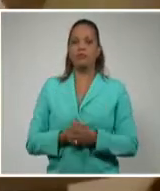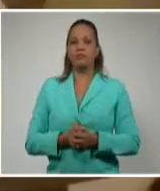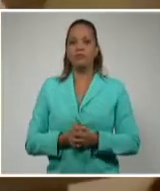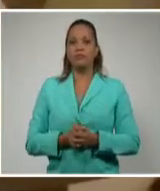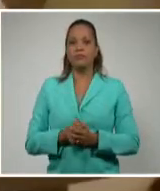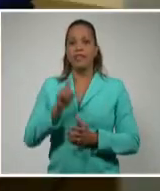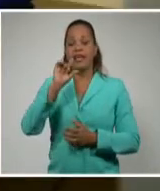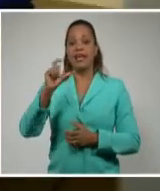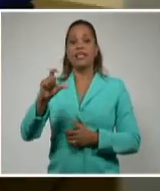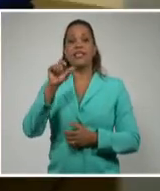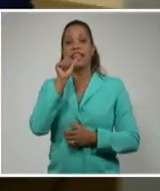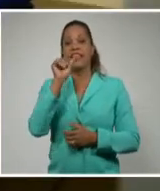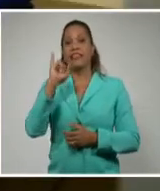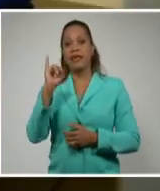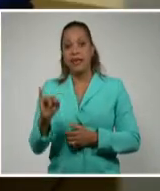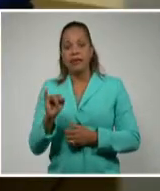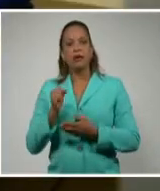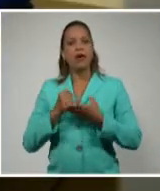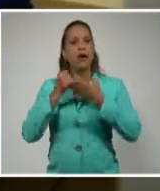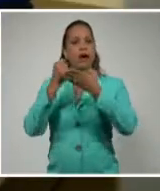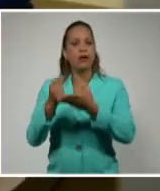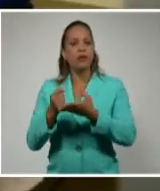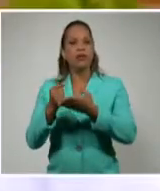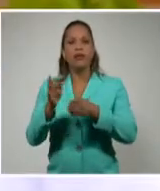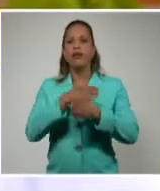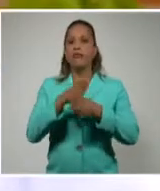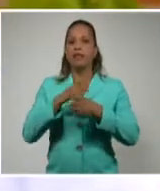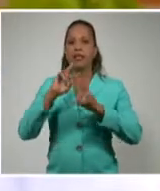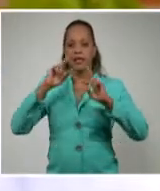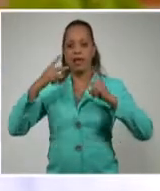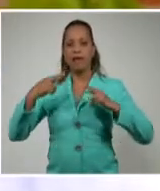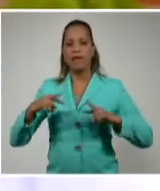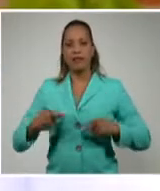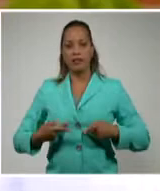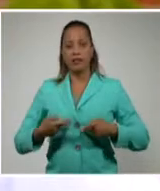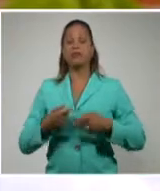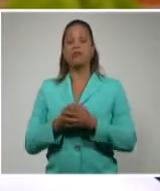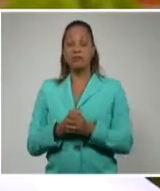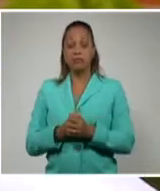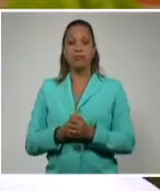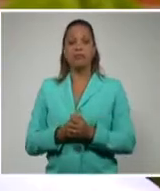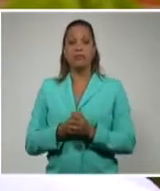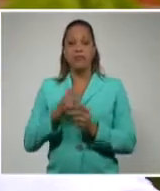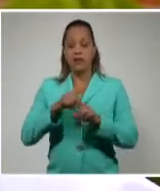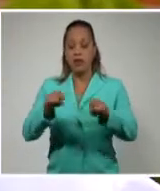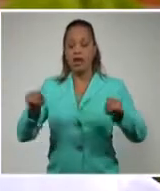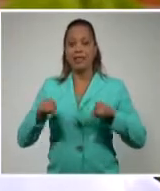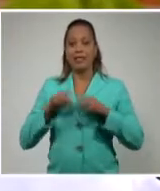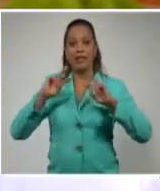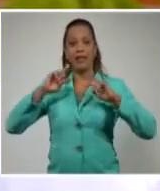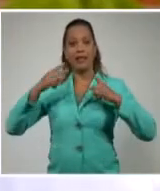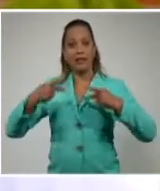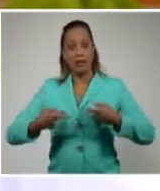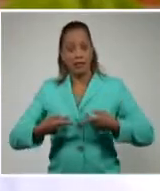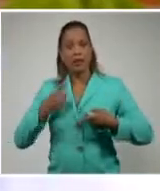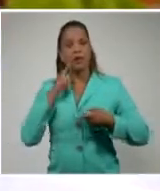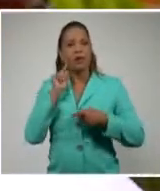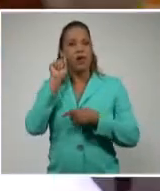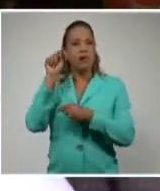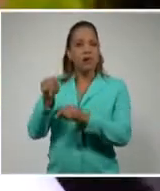ofrece además servicios integrales de rehabilitación. Contamos con dos salas de rehabilitación, la sala de rehabilitación que se encuentra dentro de los predios del